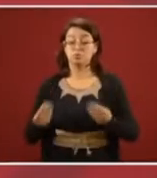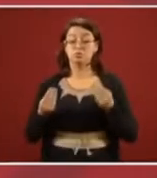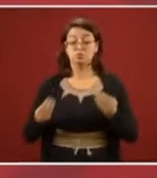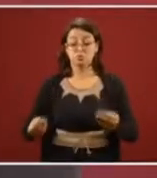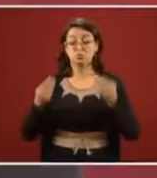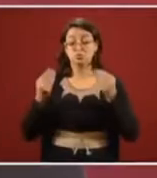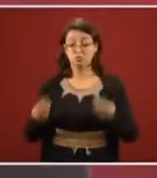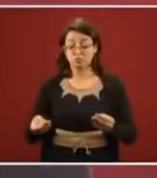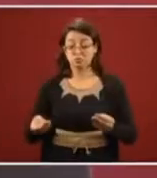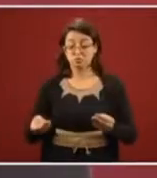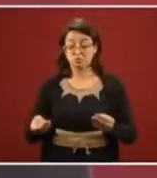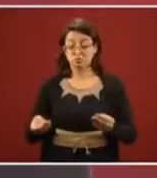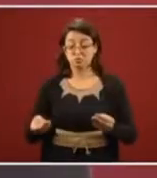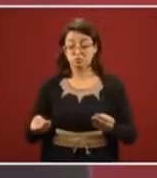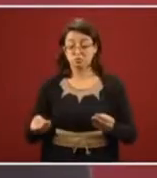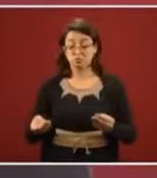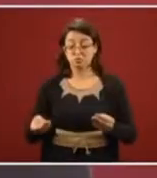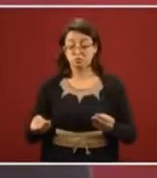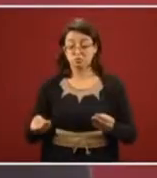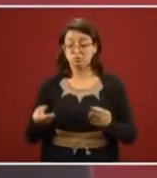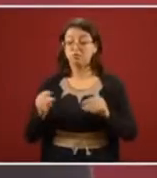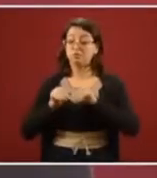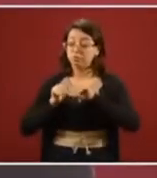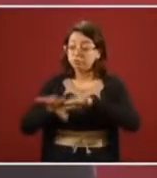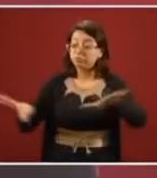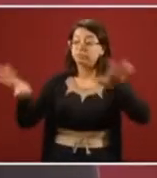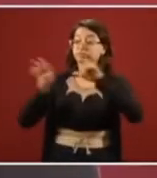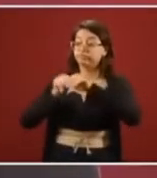influencia en influyentes